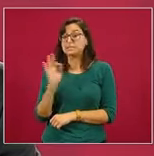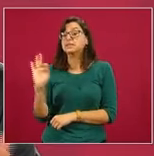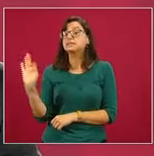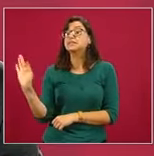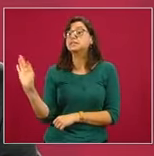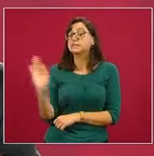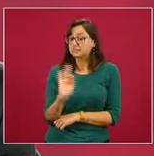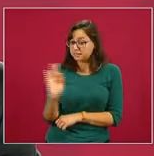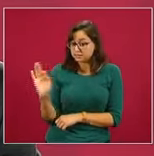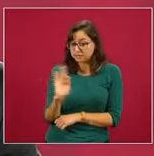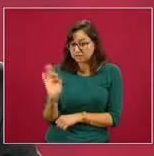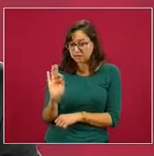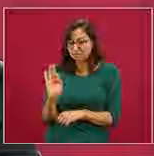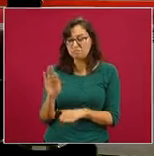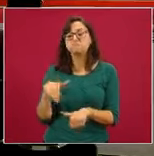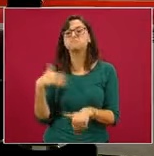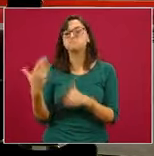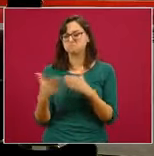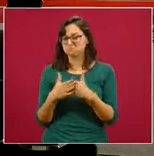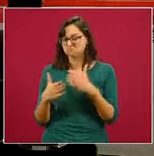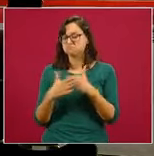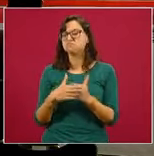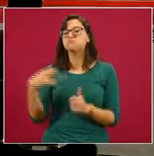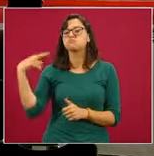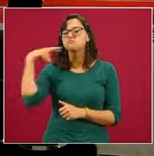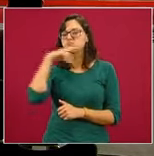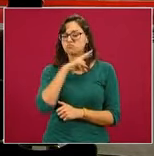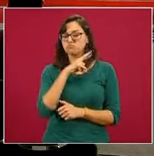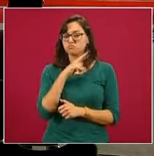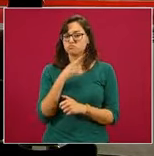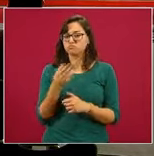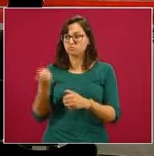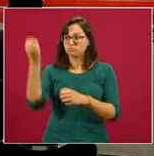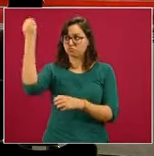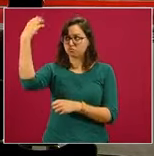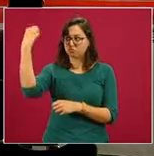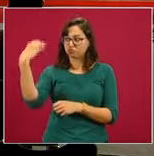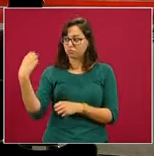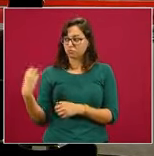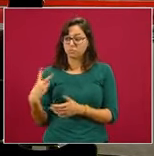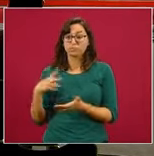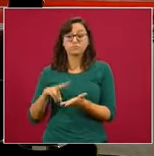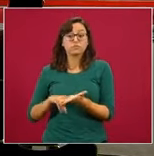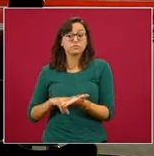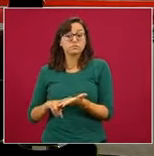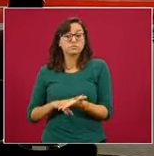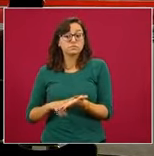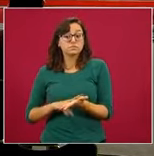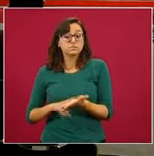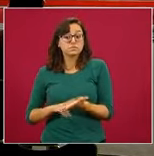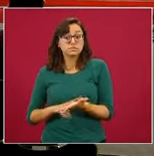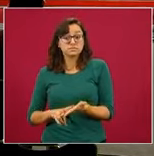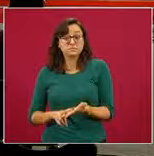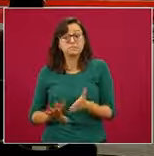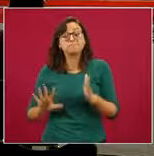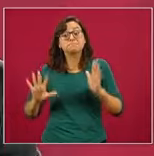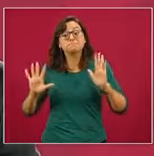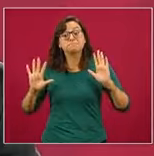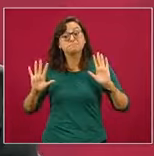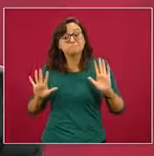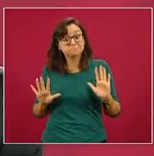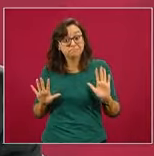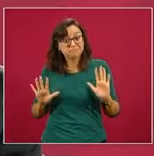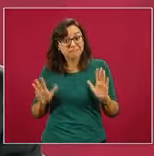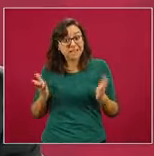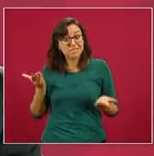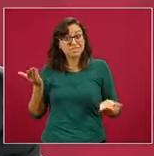serían los primeros que pasarían a semáforo verde. Como digo siempre, sí y solo sí se